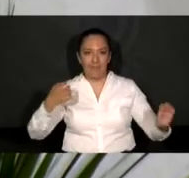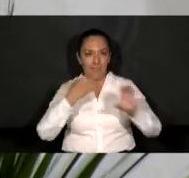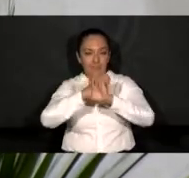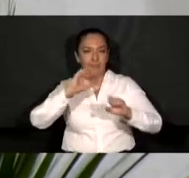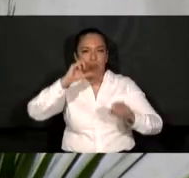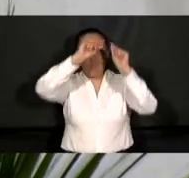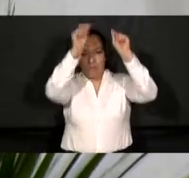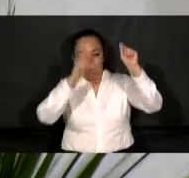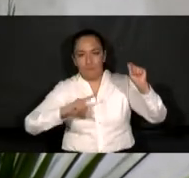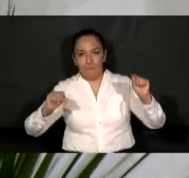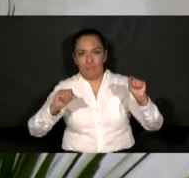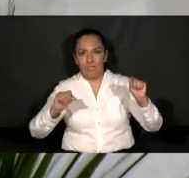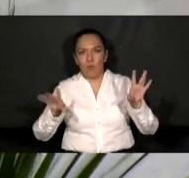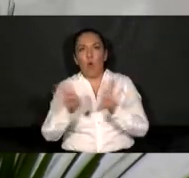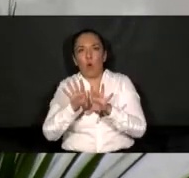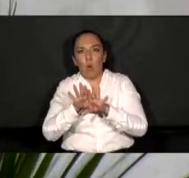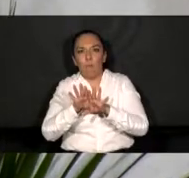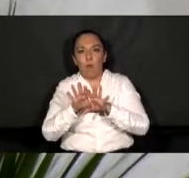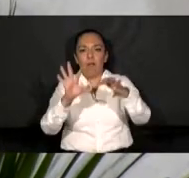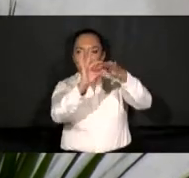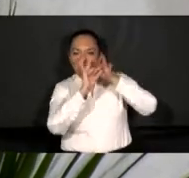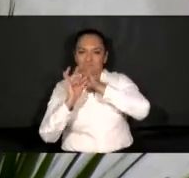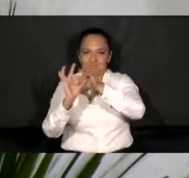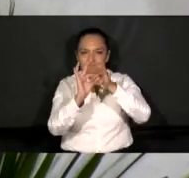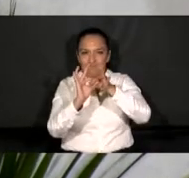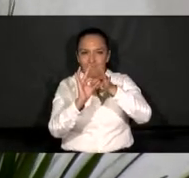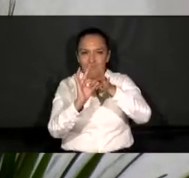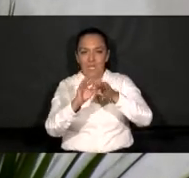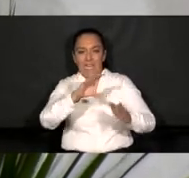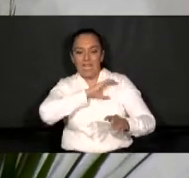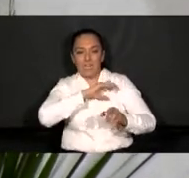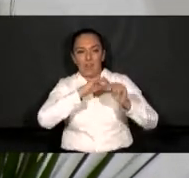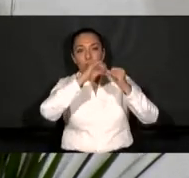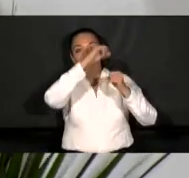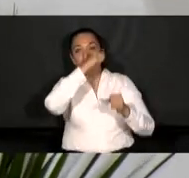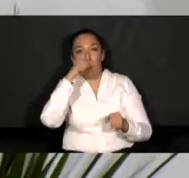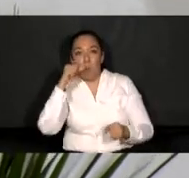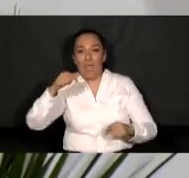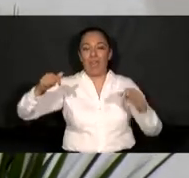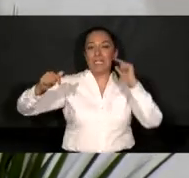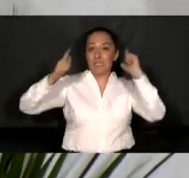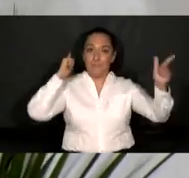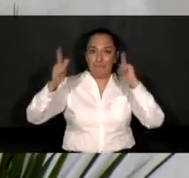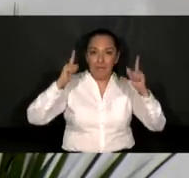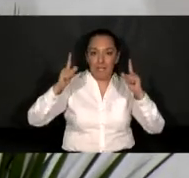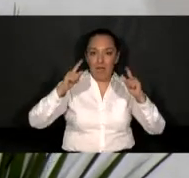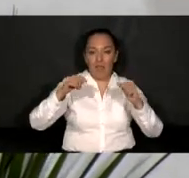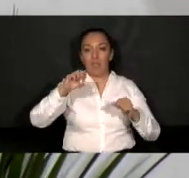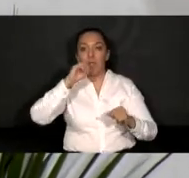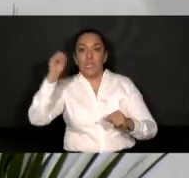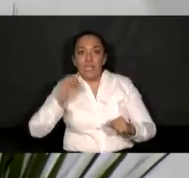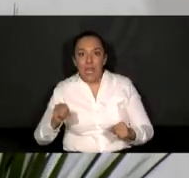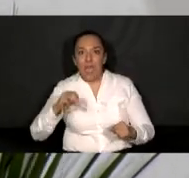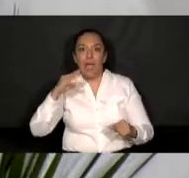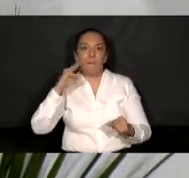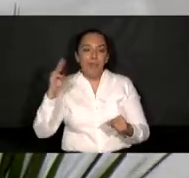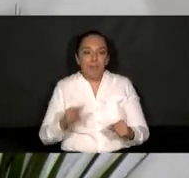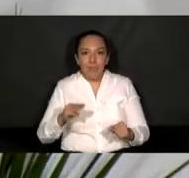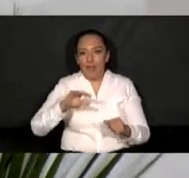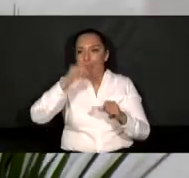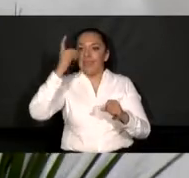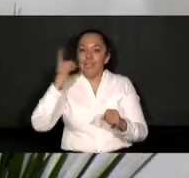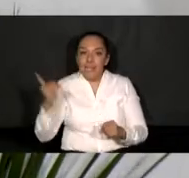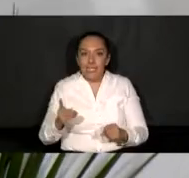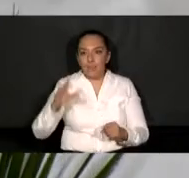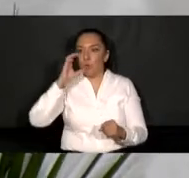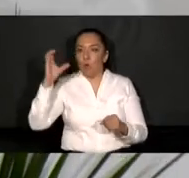estar hermanados de norte a sur, de Juárez a Parral, de Ojinaga a Madera, de Delicias a Cuauhtémoc, de Camargo